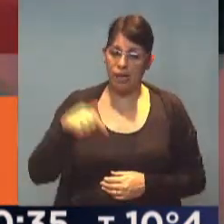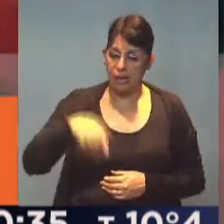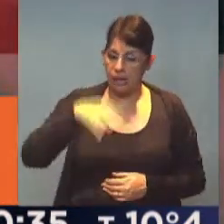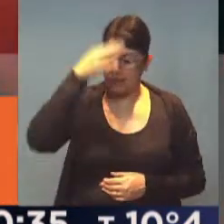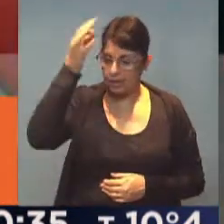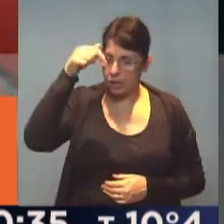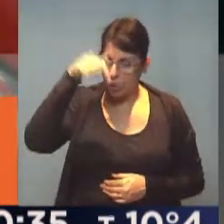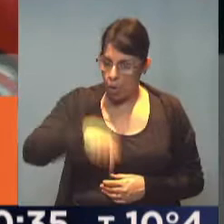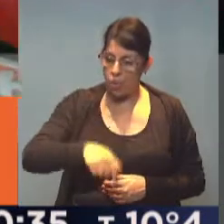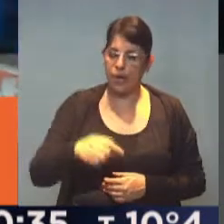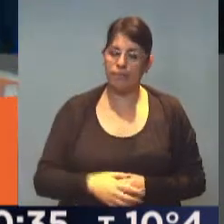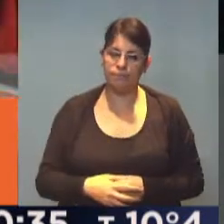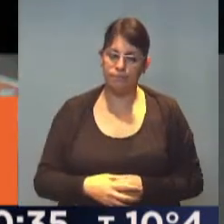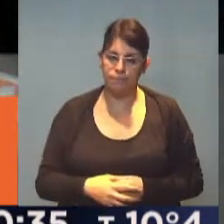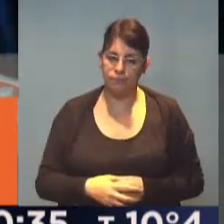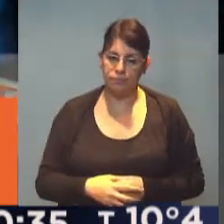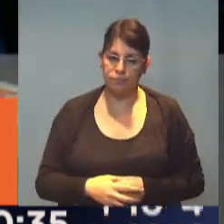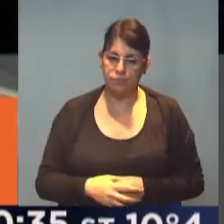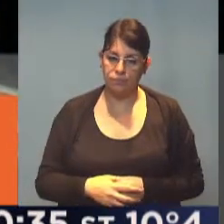esté hoy día